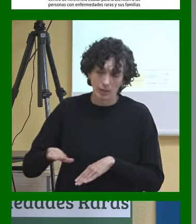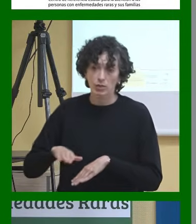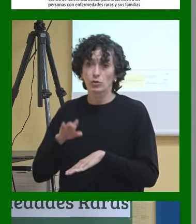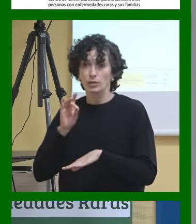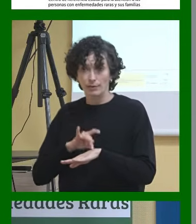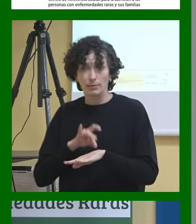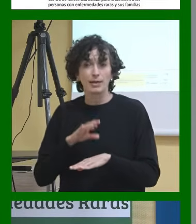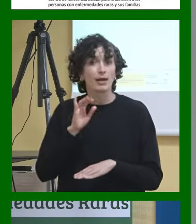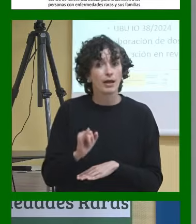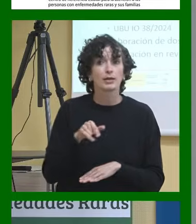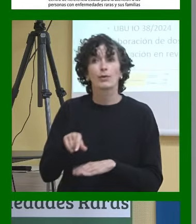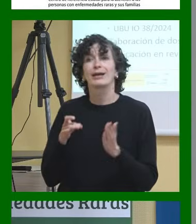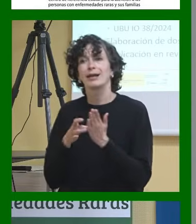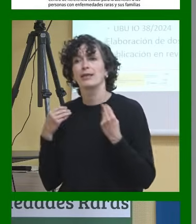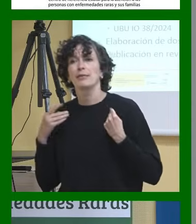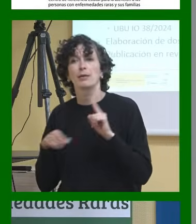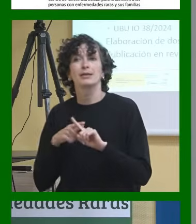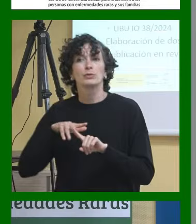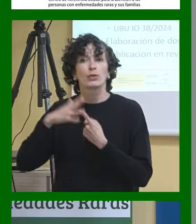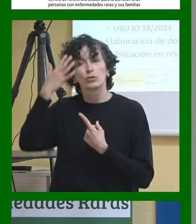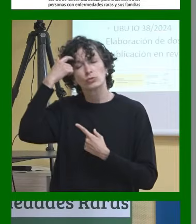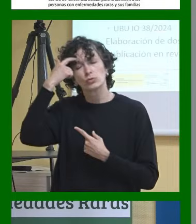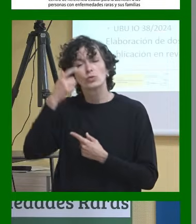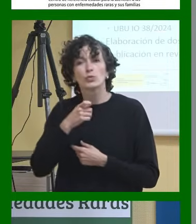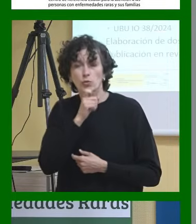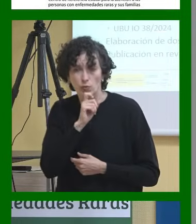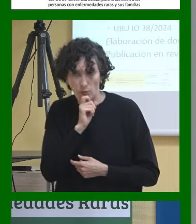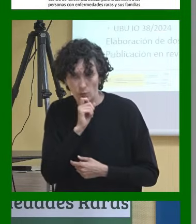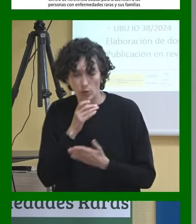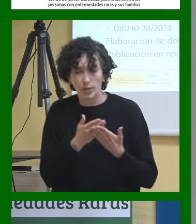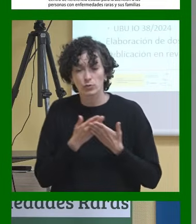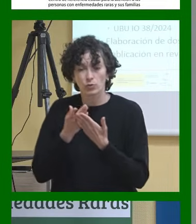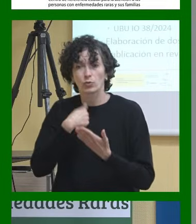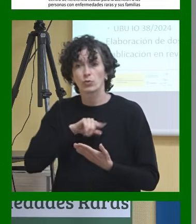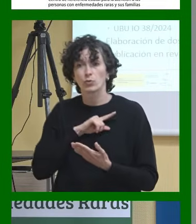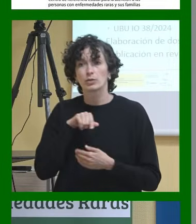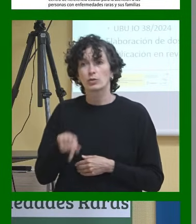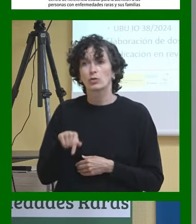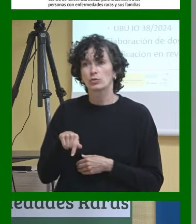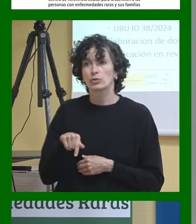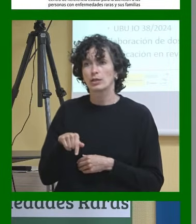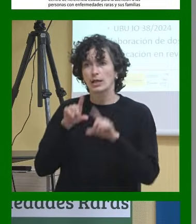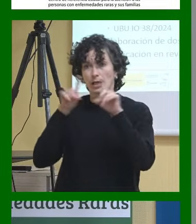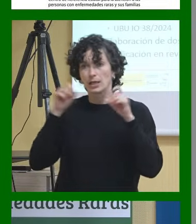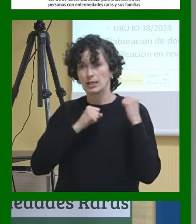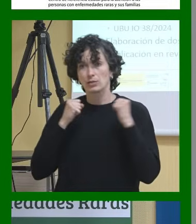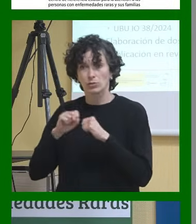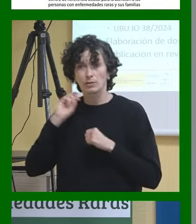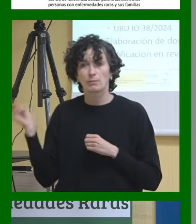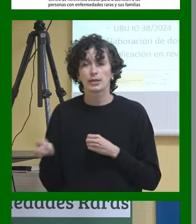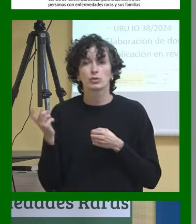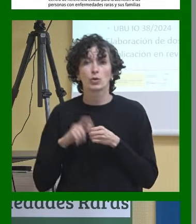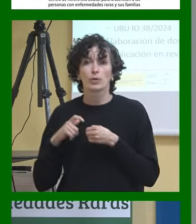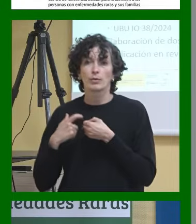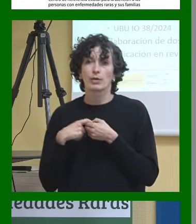con el síndrome de FAPA. En nuestro estudio hemos contado con la colaboración de diversas instituciones. Como